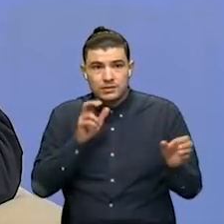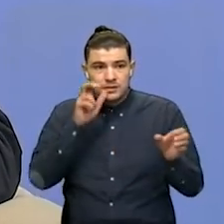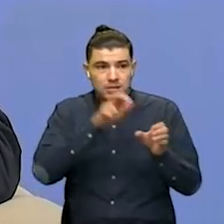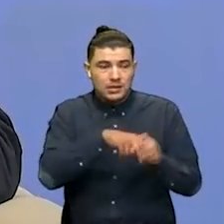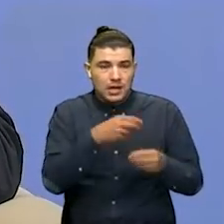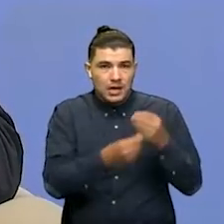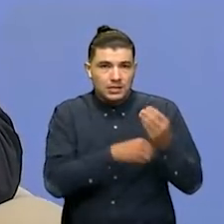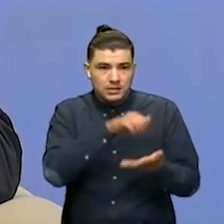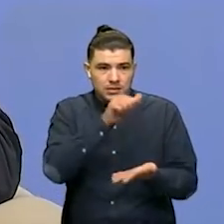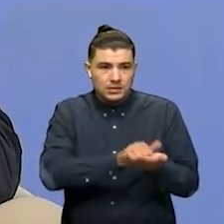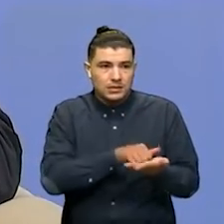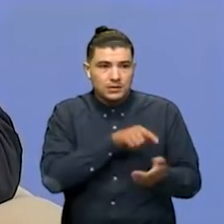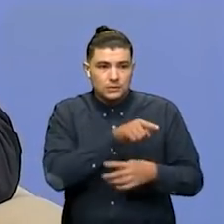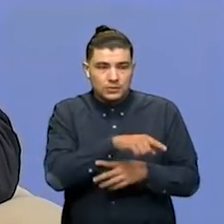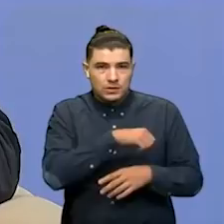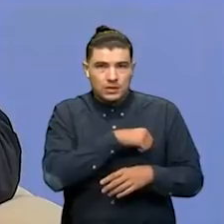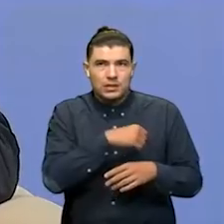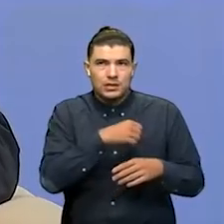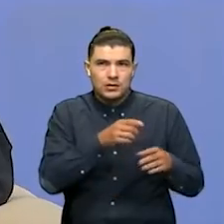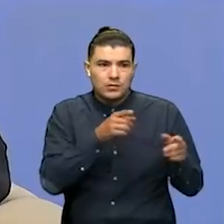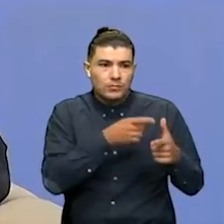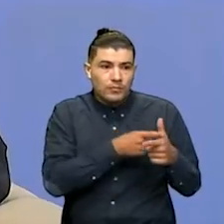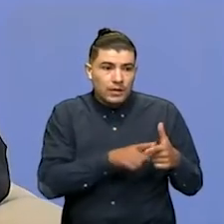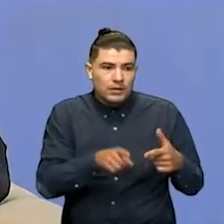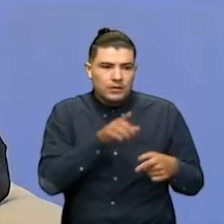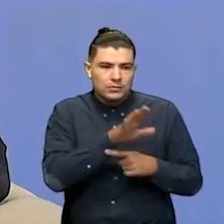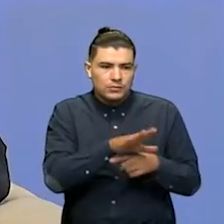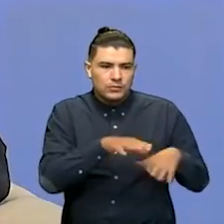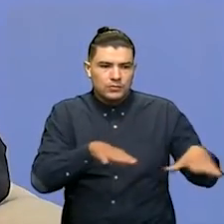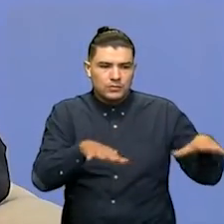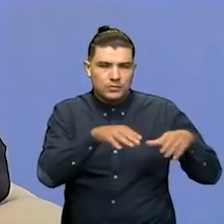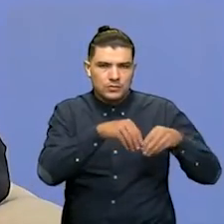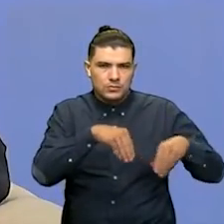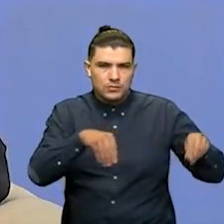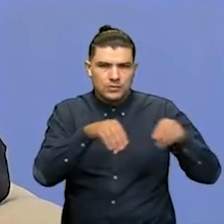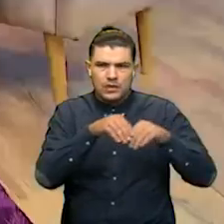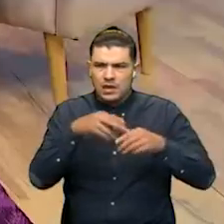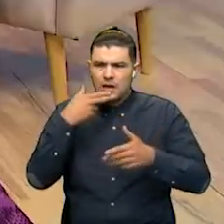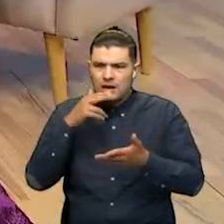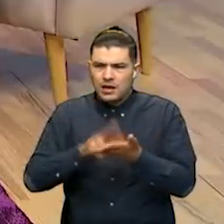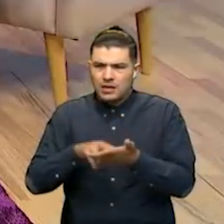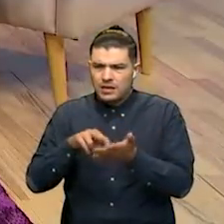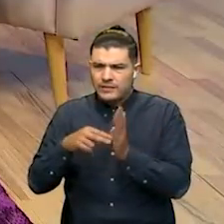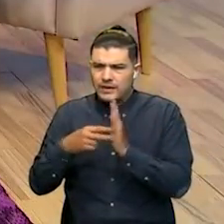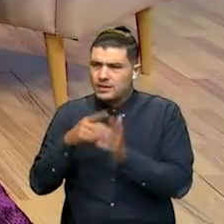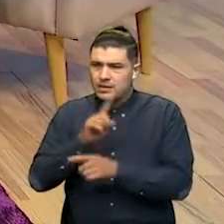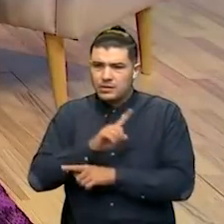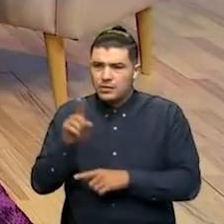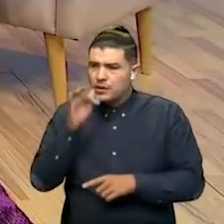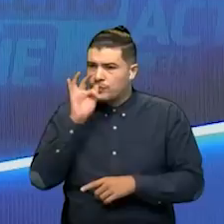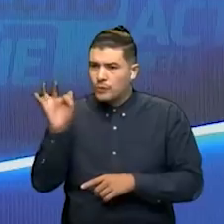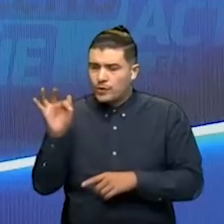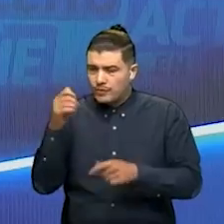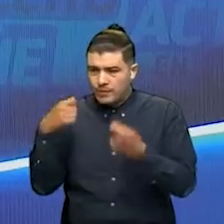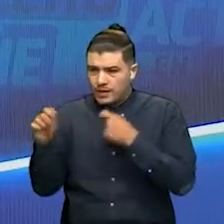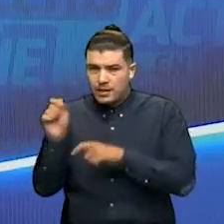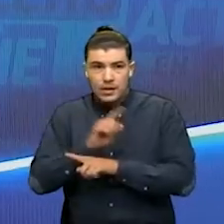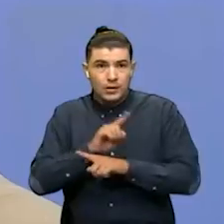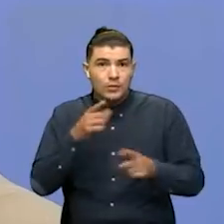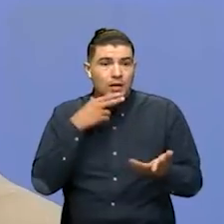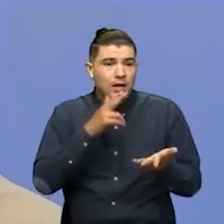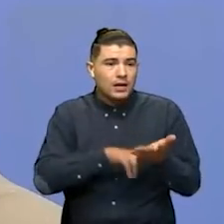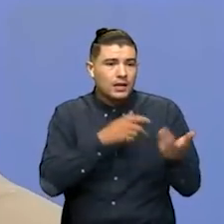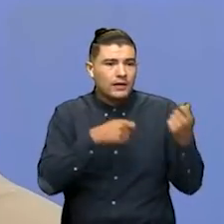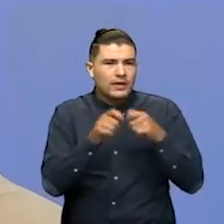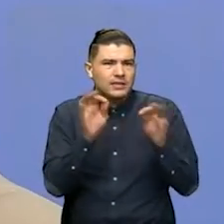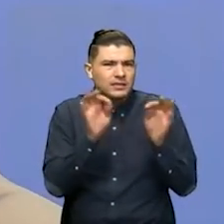y hacer una escritura para él tener una porción, aunque sea de esa... La cartaventa no es la promesa de compraventa. No, es diferente. Son una cartaventa es